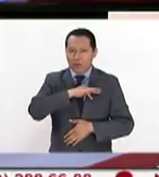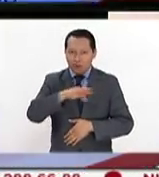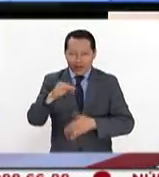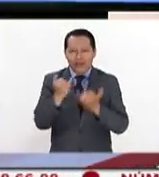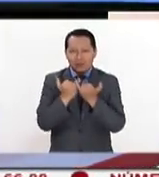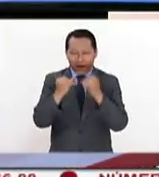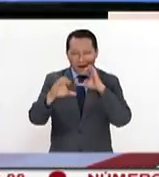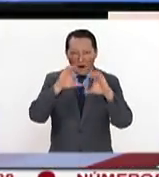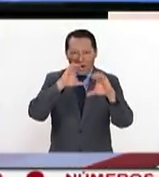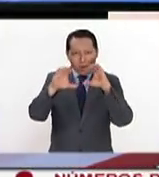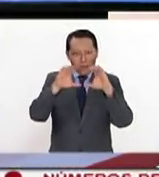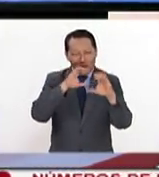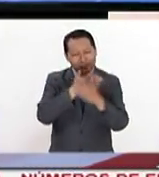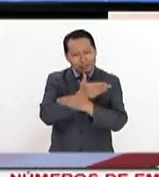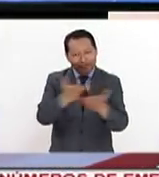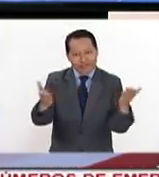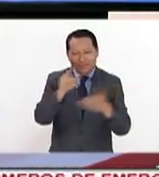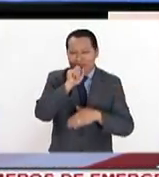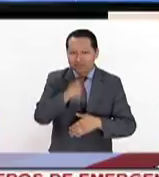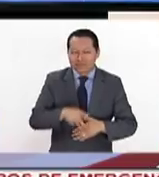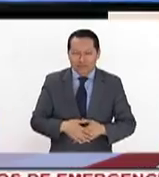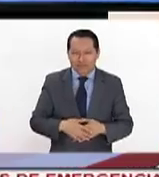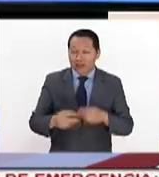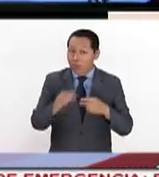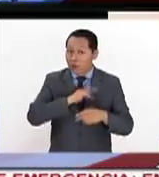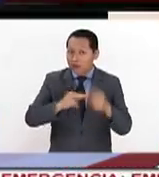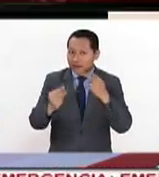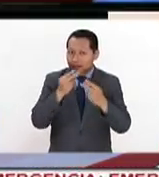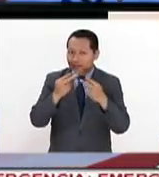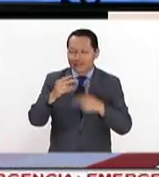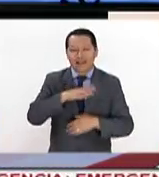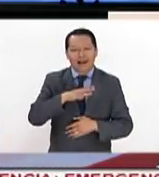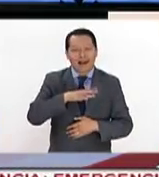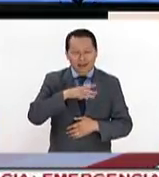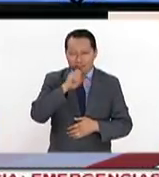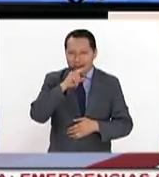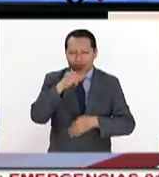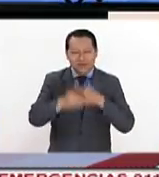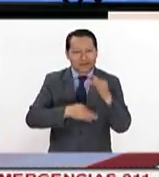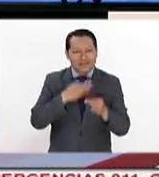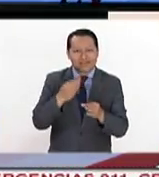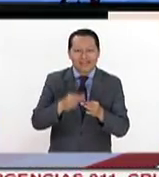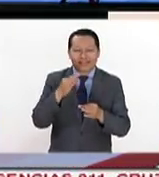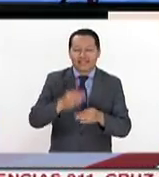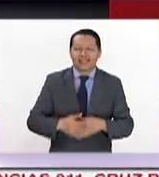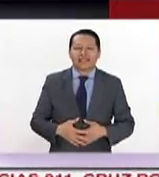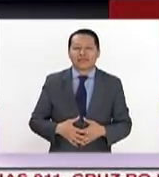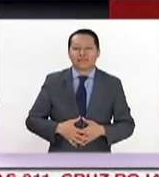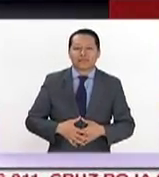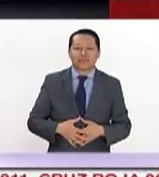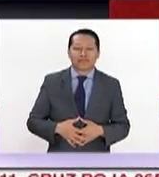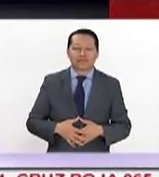permite comunicarnos también con ustedes. Acompáñenos, este es su informativo, le tenemos la noticia al día.